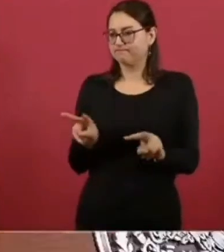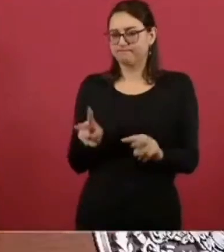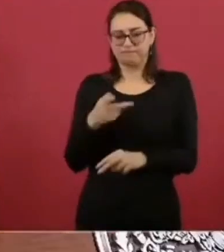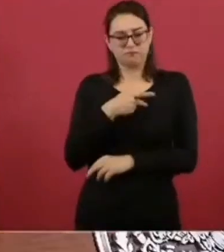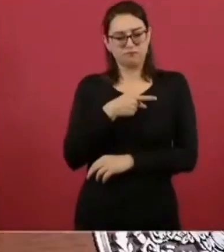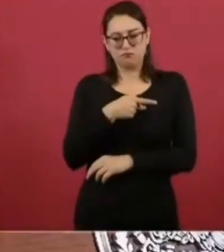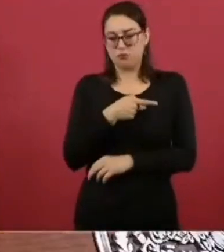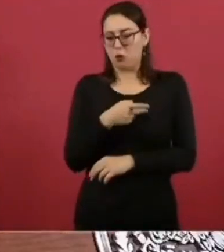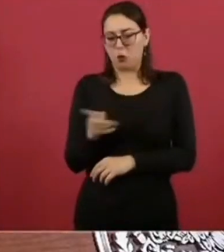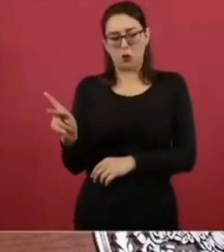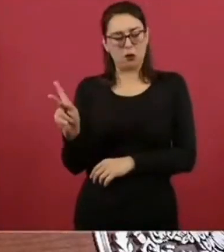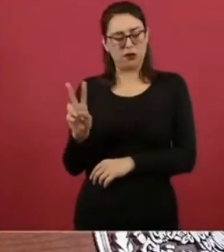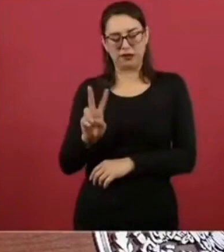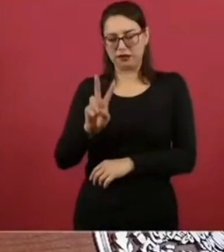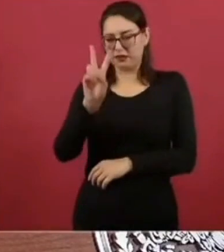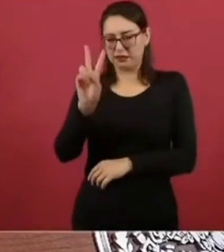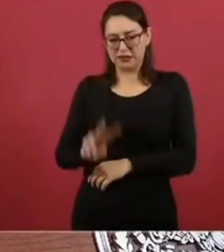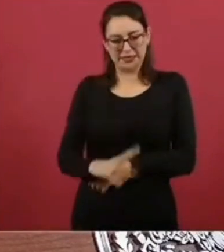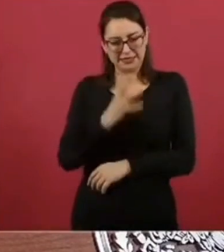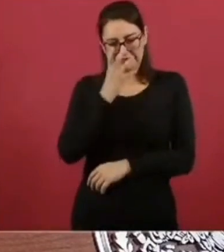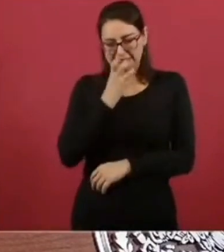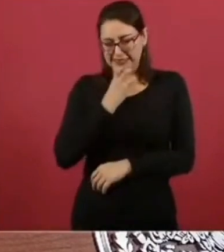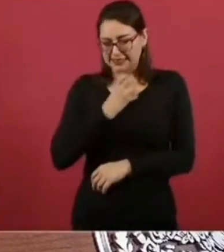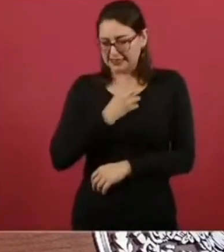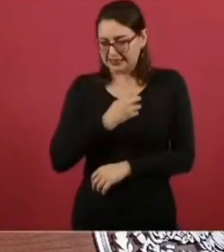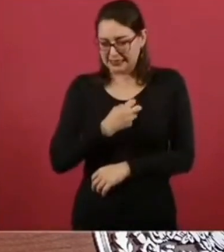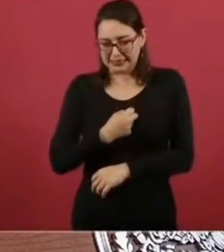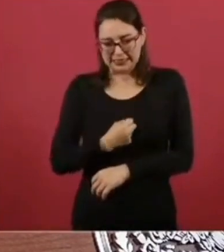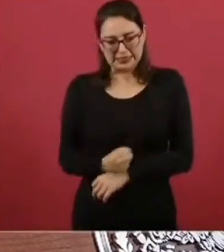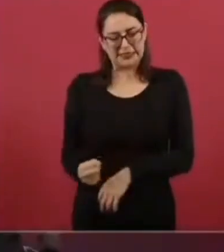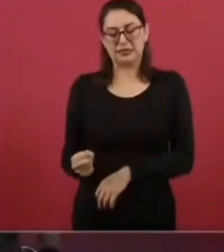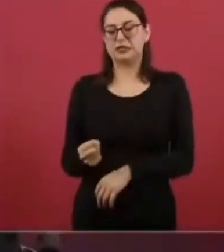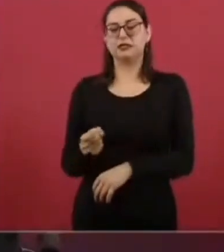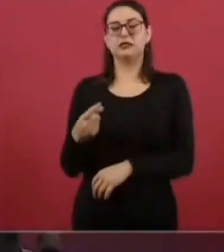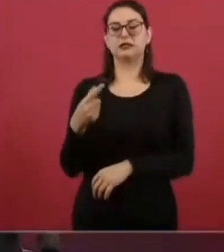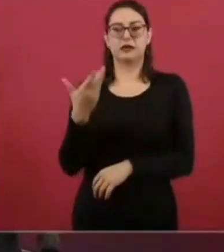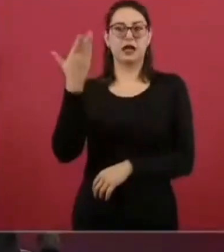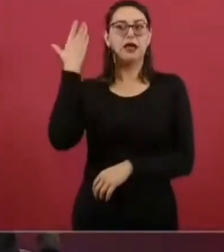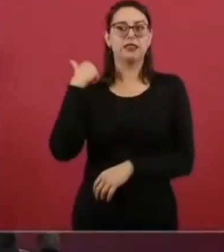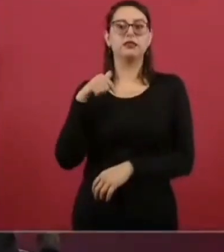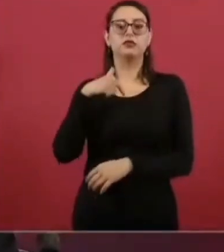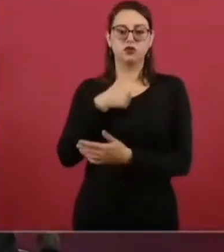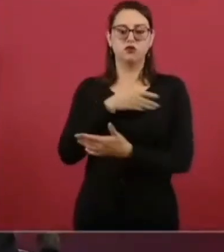Parte el alma ir ahí. Entonces yo fui muchas veces